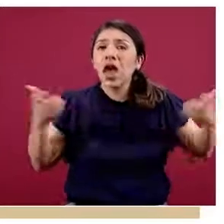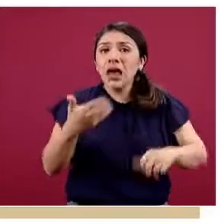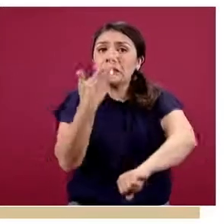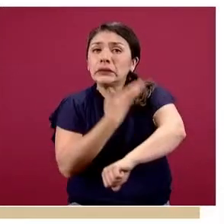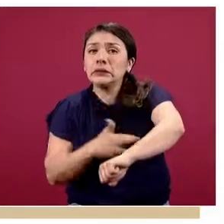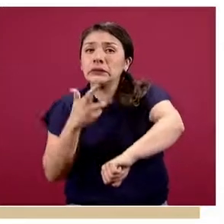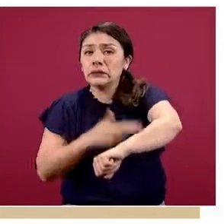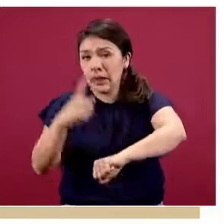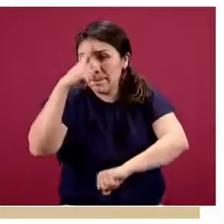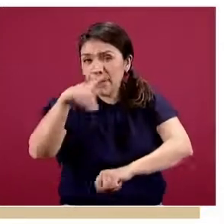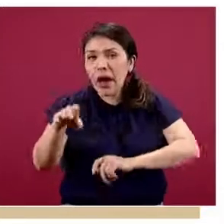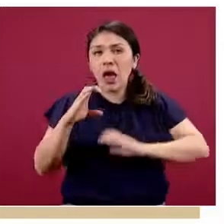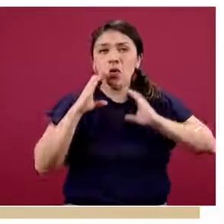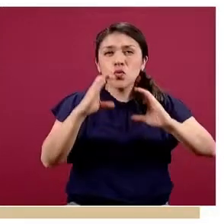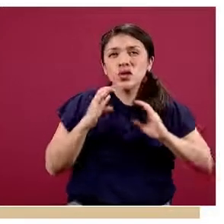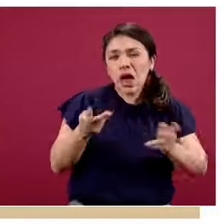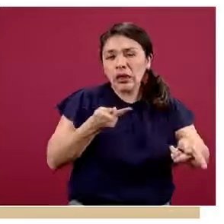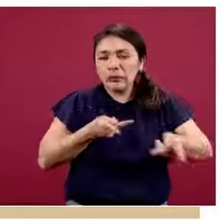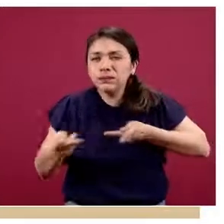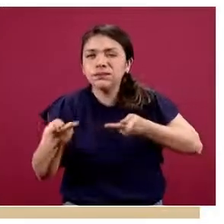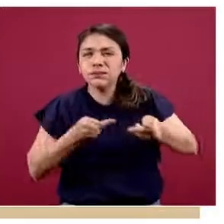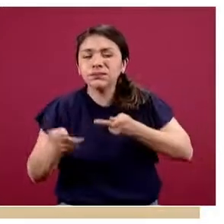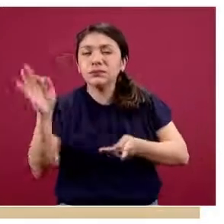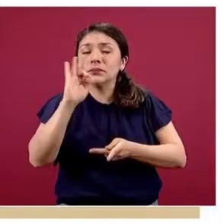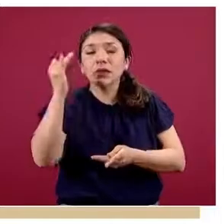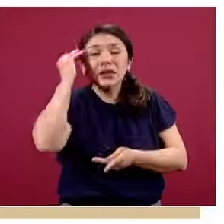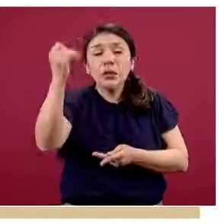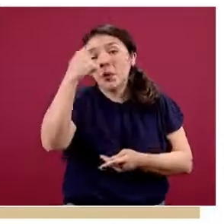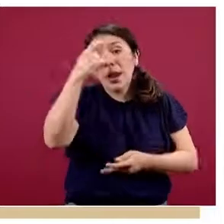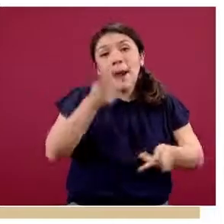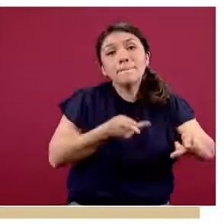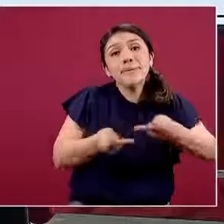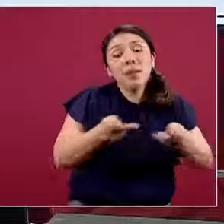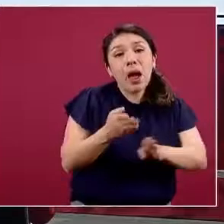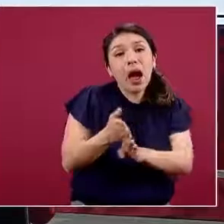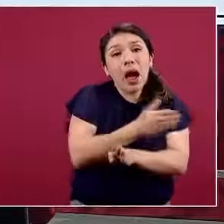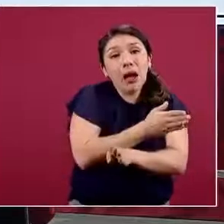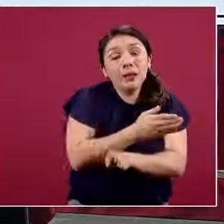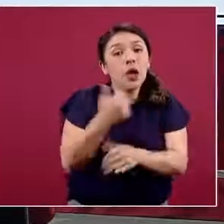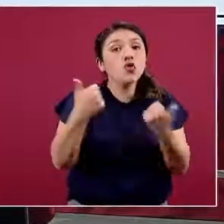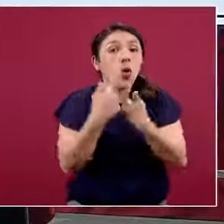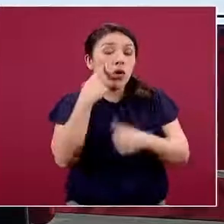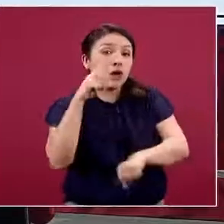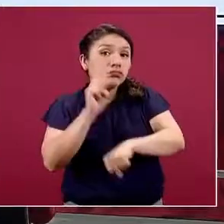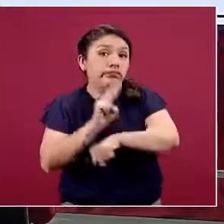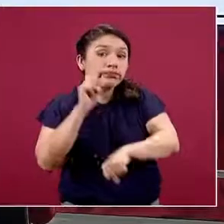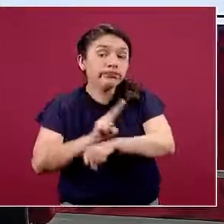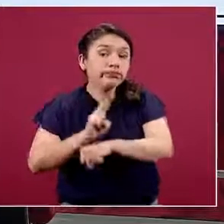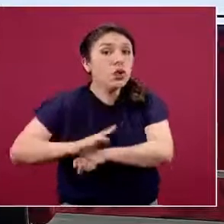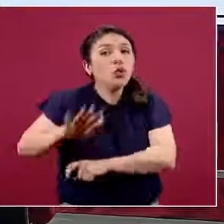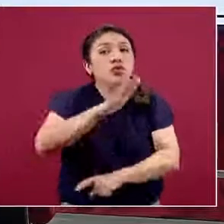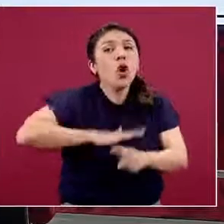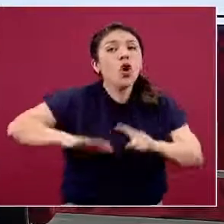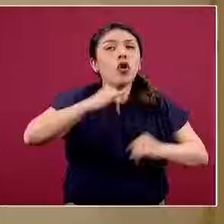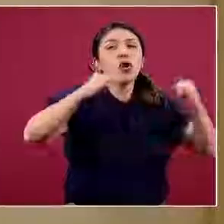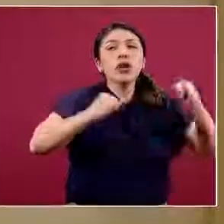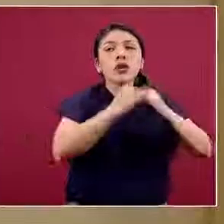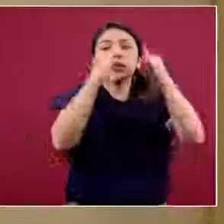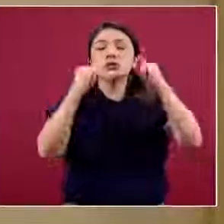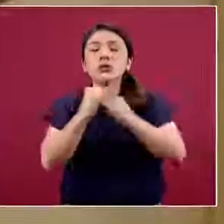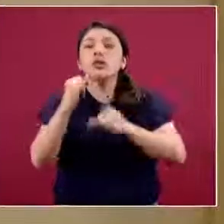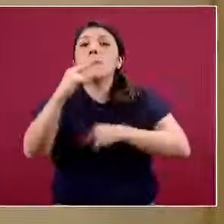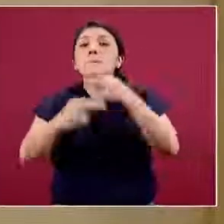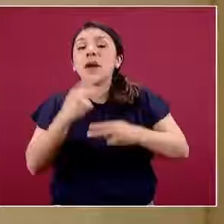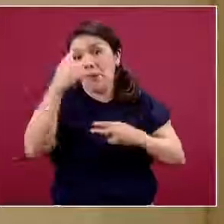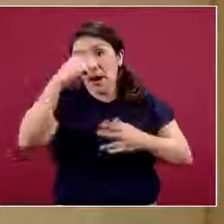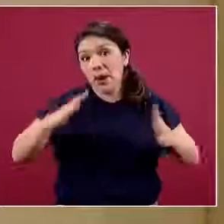la coordinación y organización desde la fase de preparación, tomando en cuenta a todas las dependencias que iban